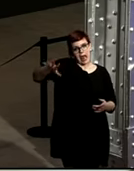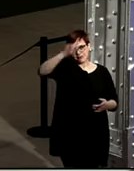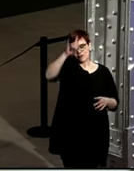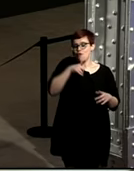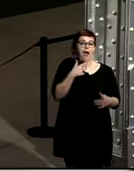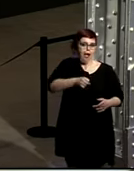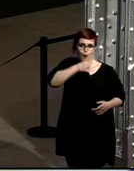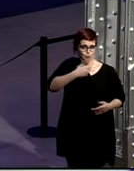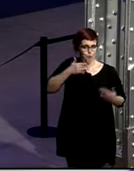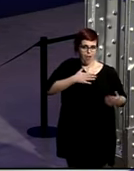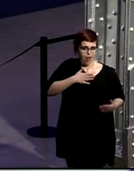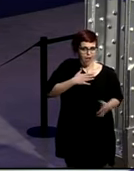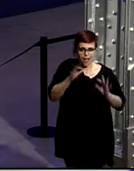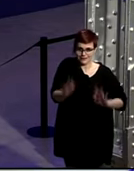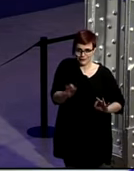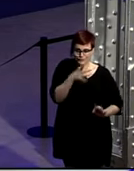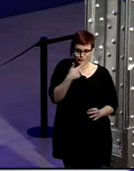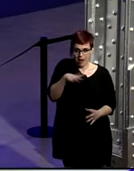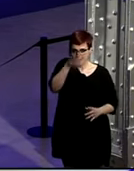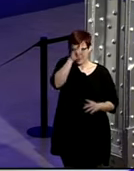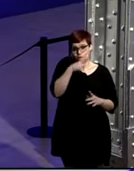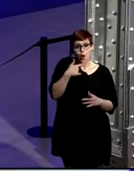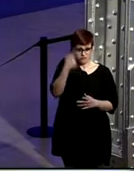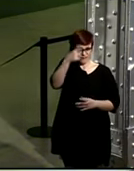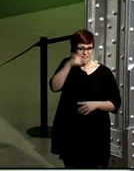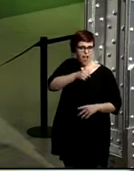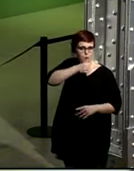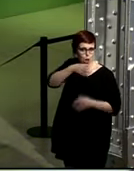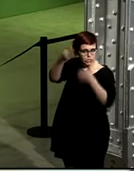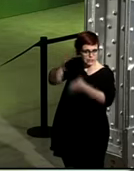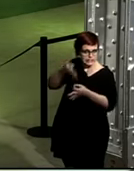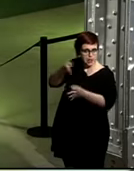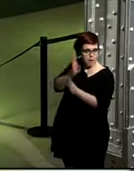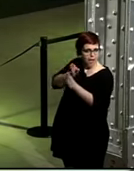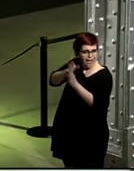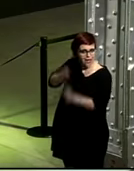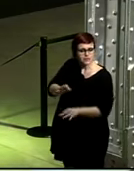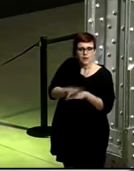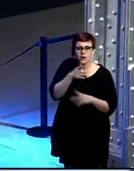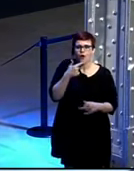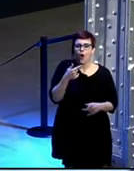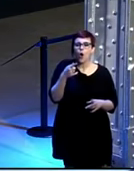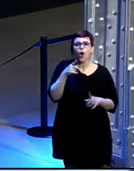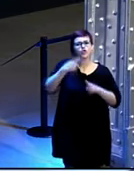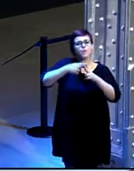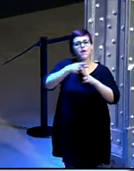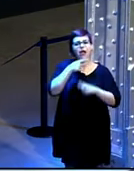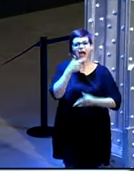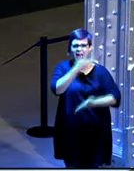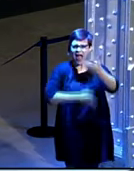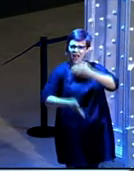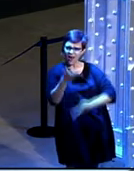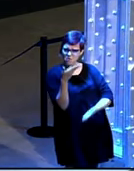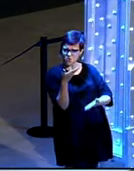Es tu abuela. no se arrepiente. Las Bueno. abuelas no, siempre están ahí. ¿Cómo que a cambio de nada? Al final la película se podía haber llamado también A cambio de todo, por todo lo que